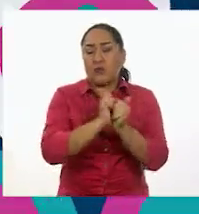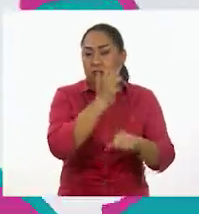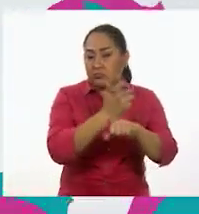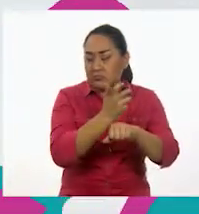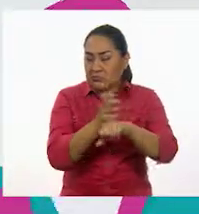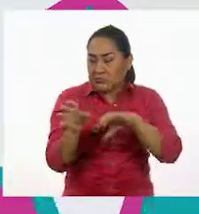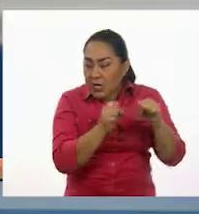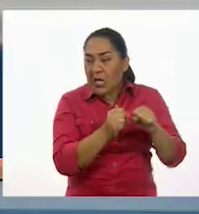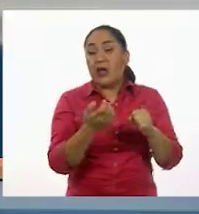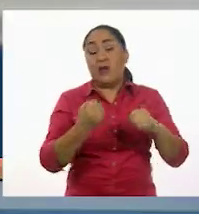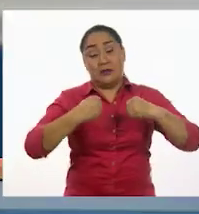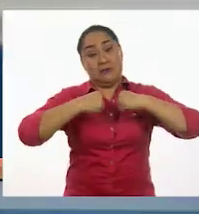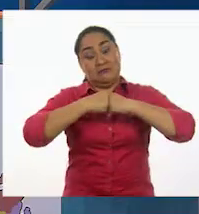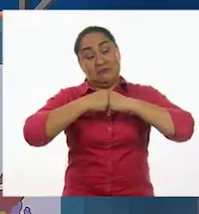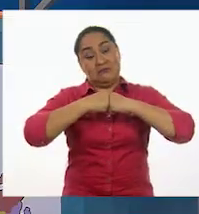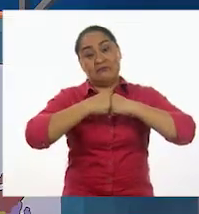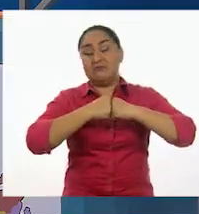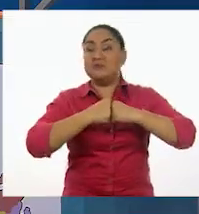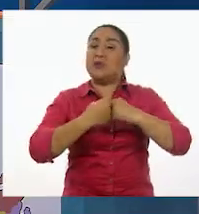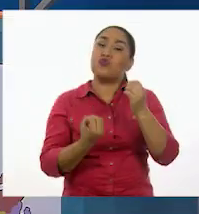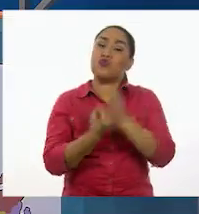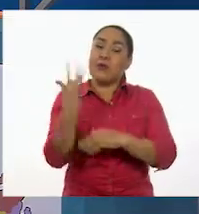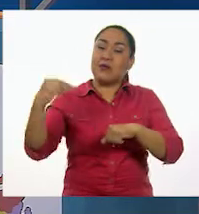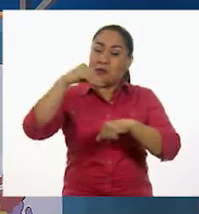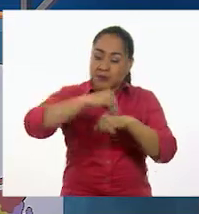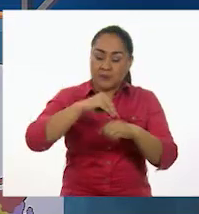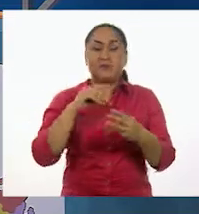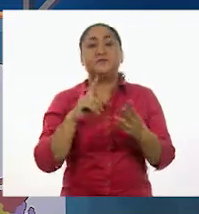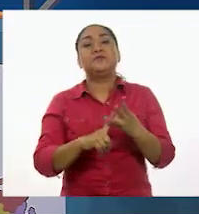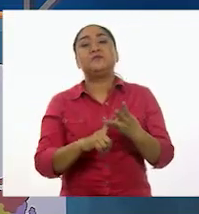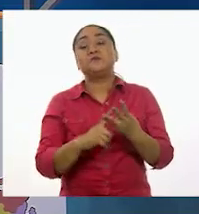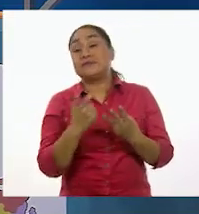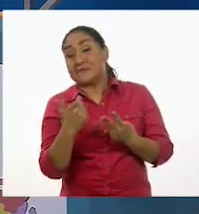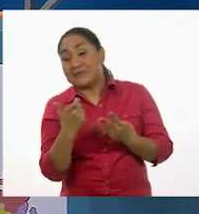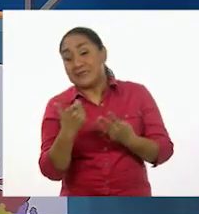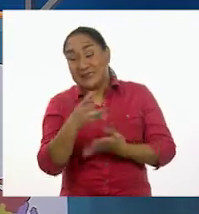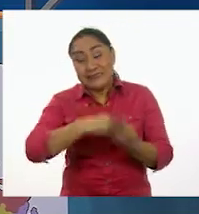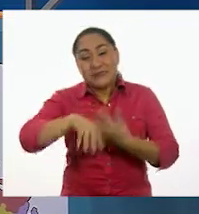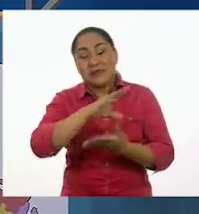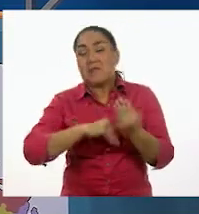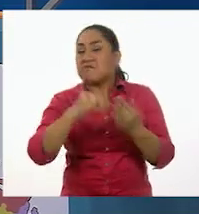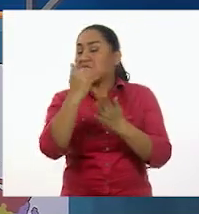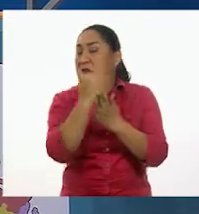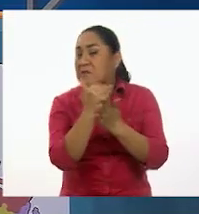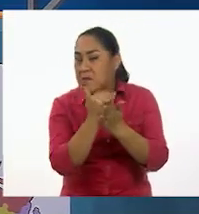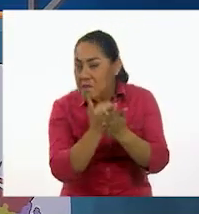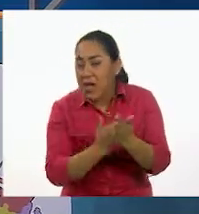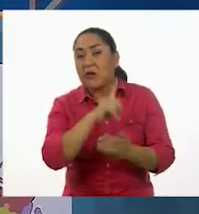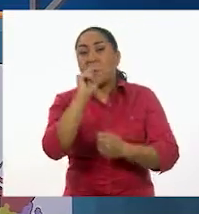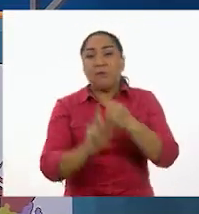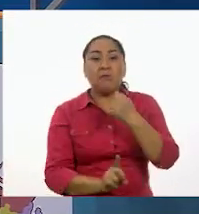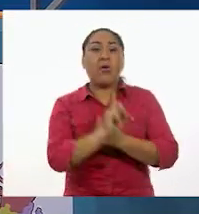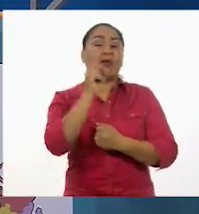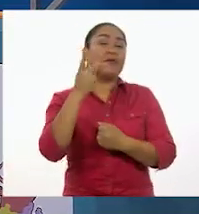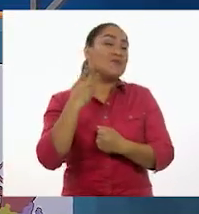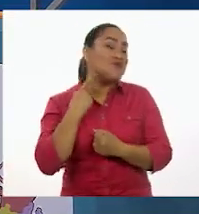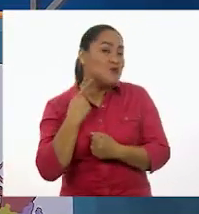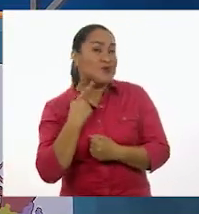se marcó una nueva frontera para el país, se perdieron recursos económicos, hubo esta crisis política y